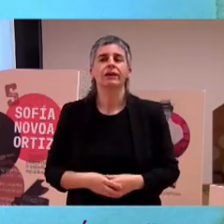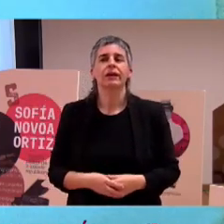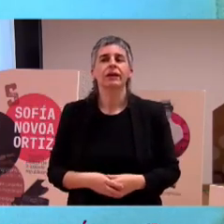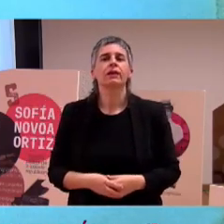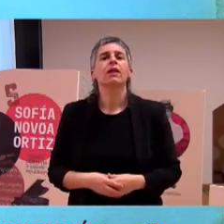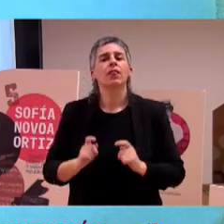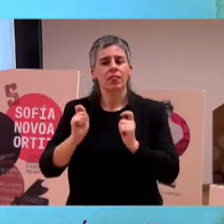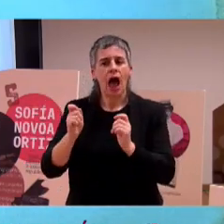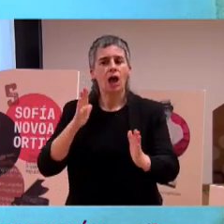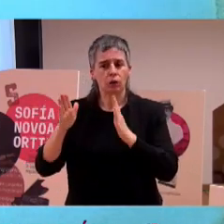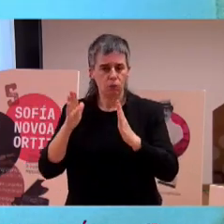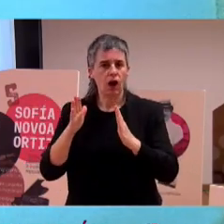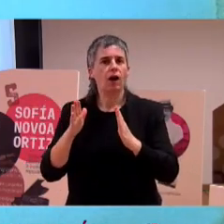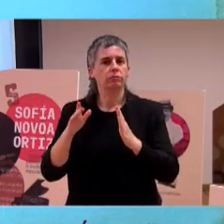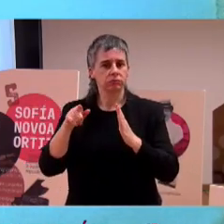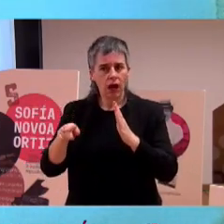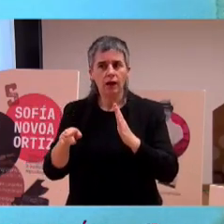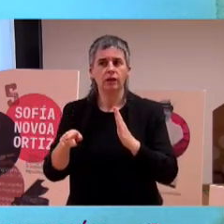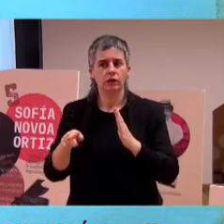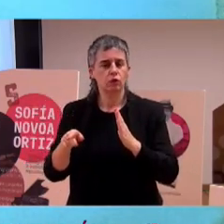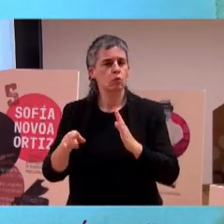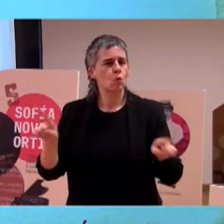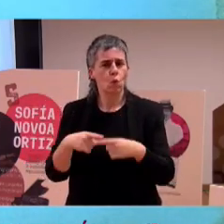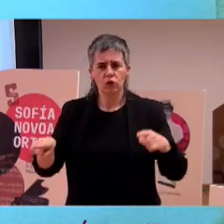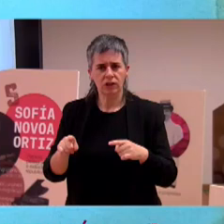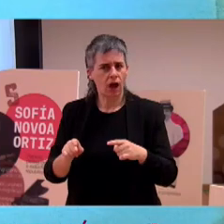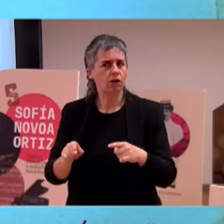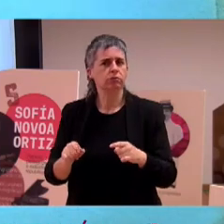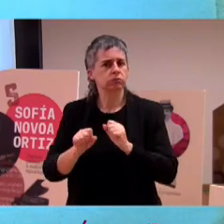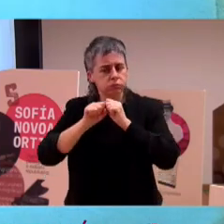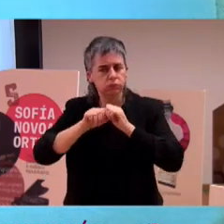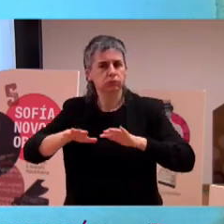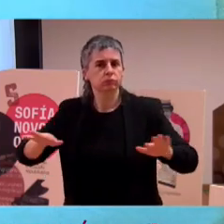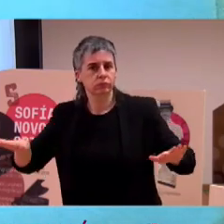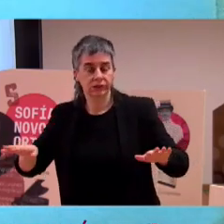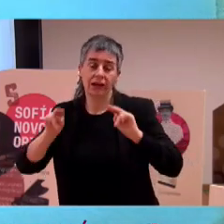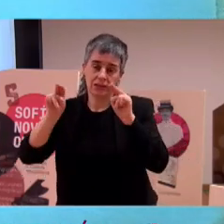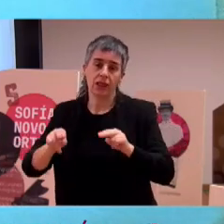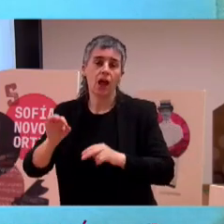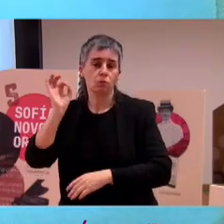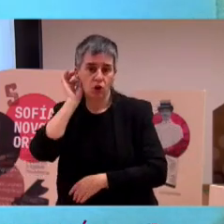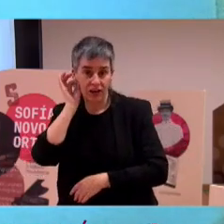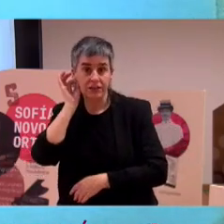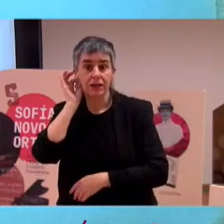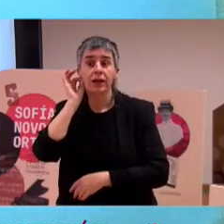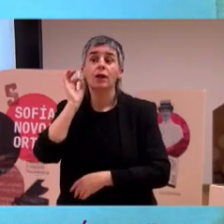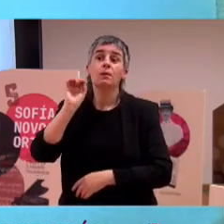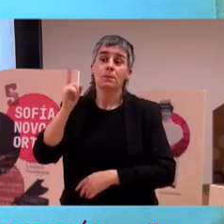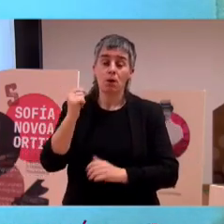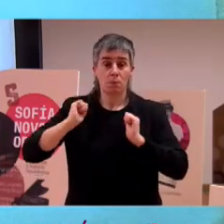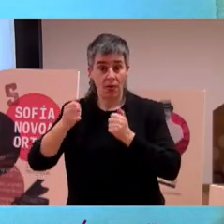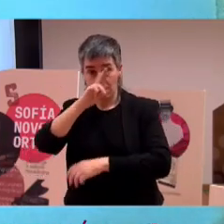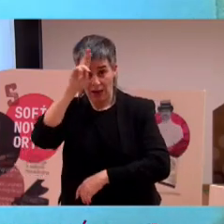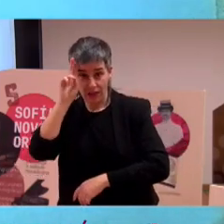de florecemento musical na residencia de señoritas e é respetada na contorna de institución libre de enseñanza, primeiro en Madrid e máis tarde nos